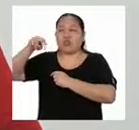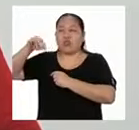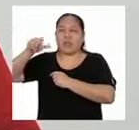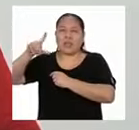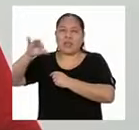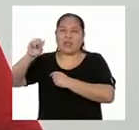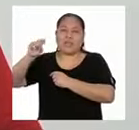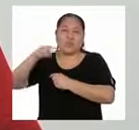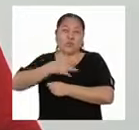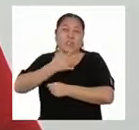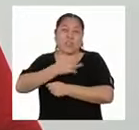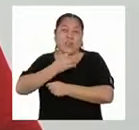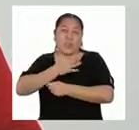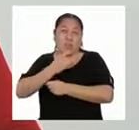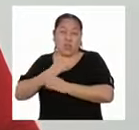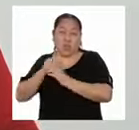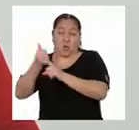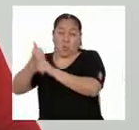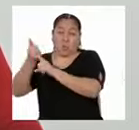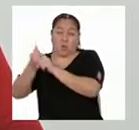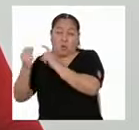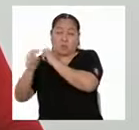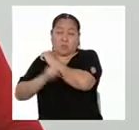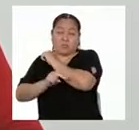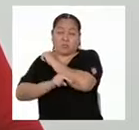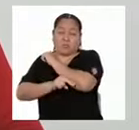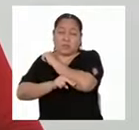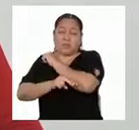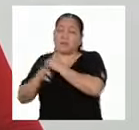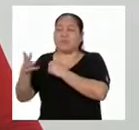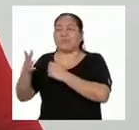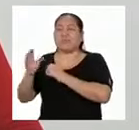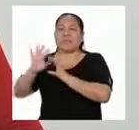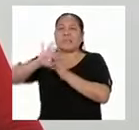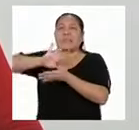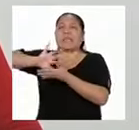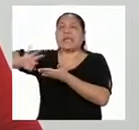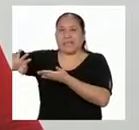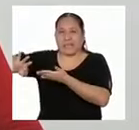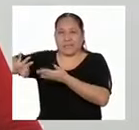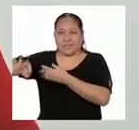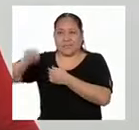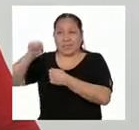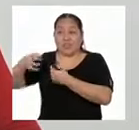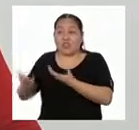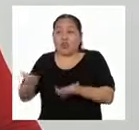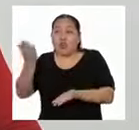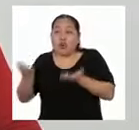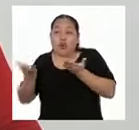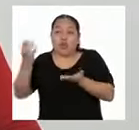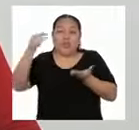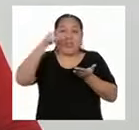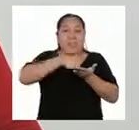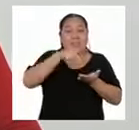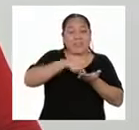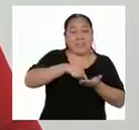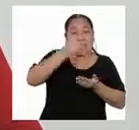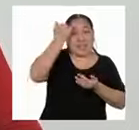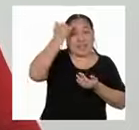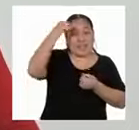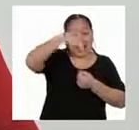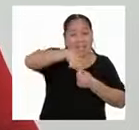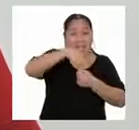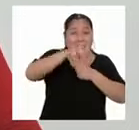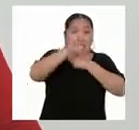cuestionada, al punto de negar su existencia. Y contrasta esto con la idea de que siendo